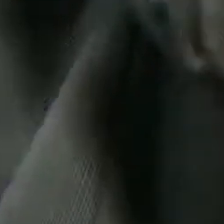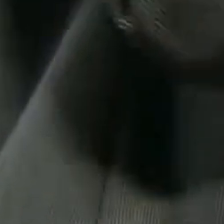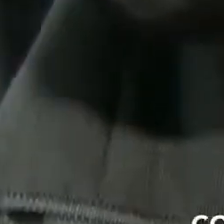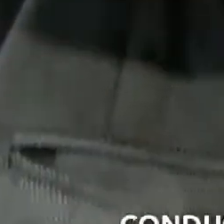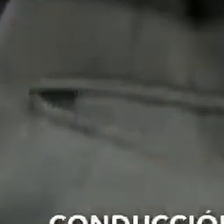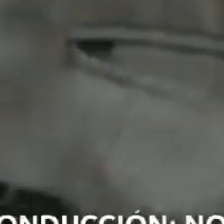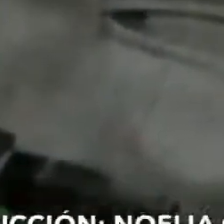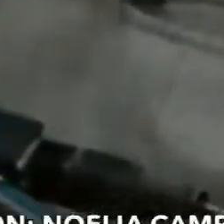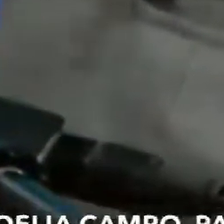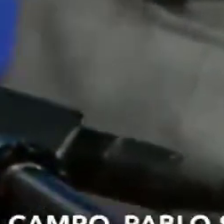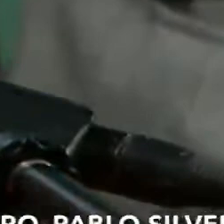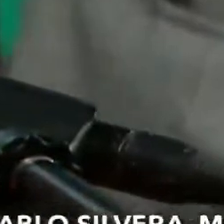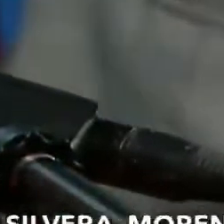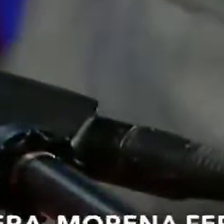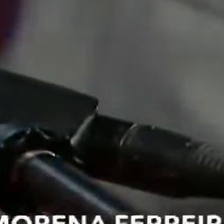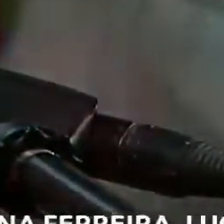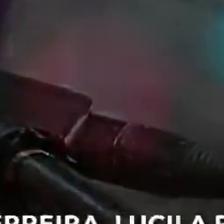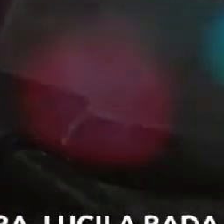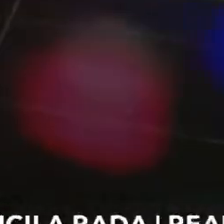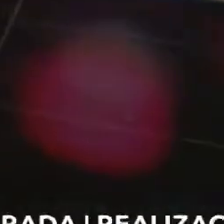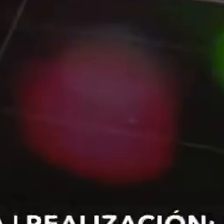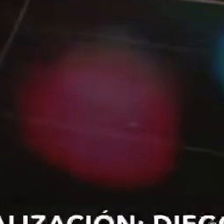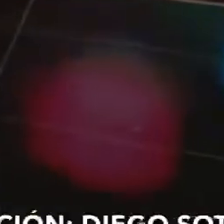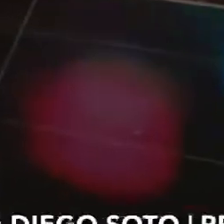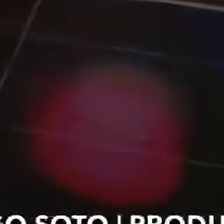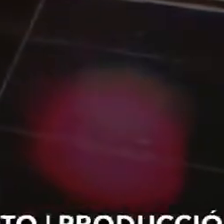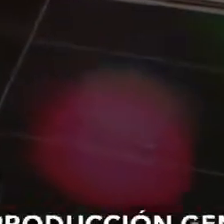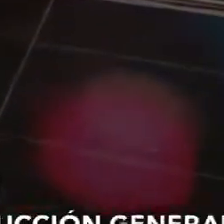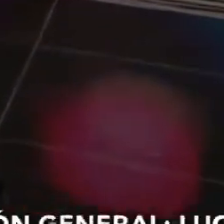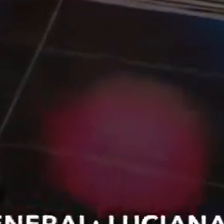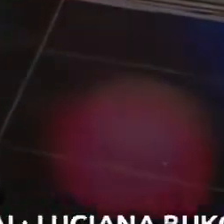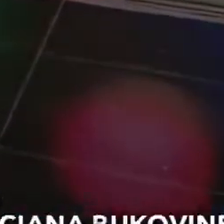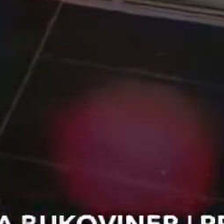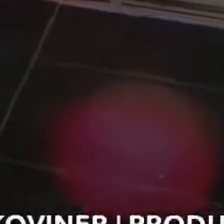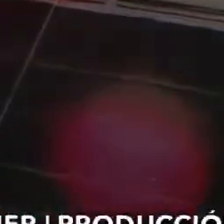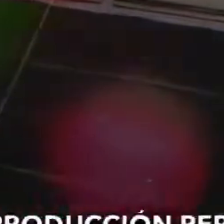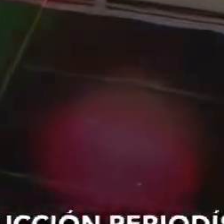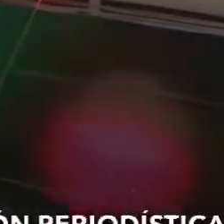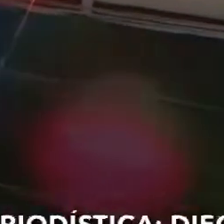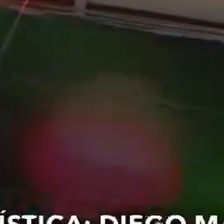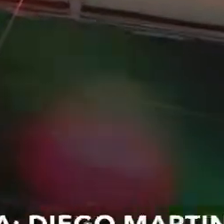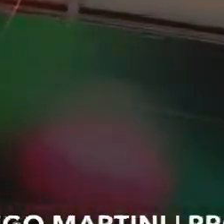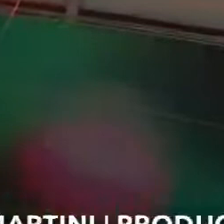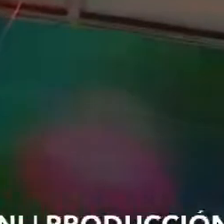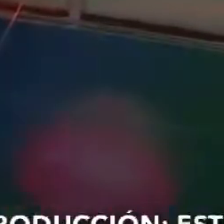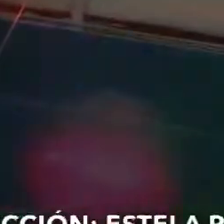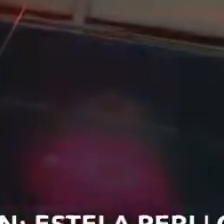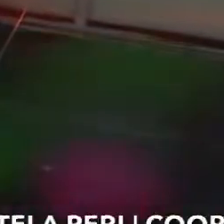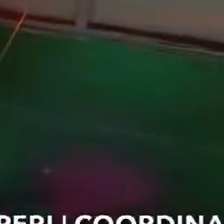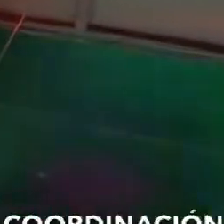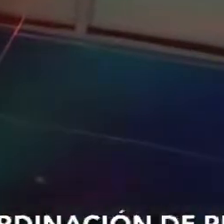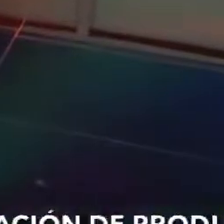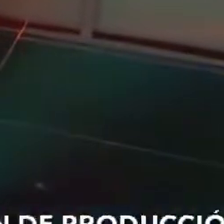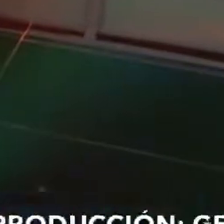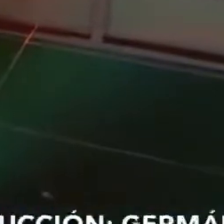París, el que unamos el canto adquirido, nuevo brazo oriental,